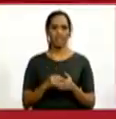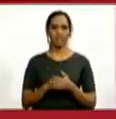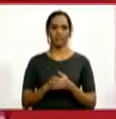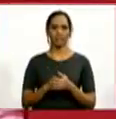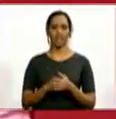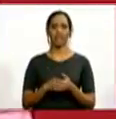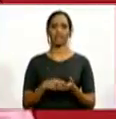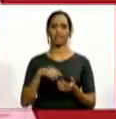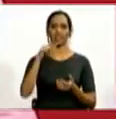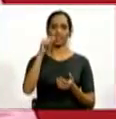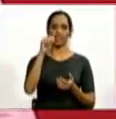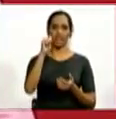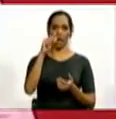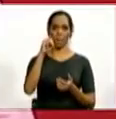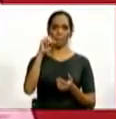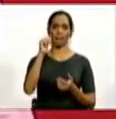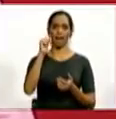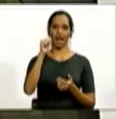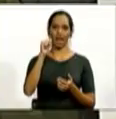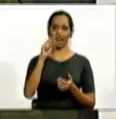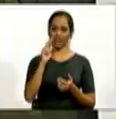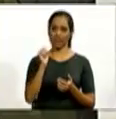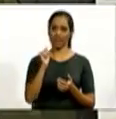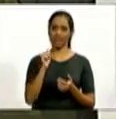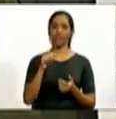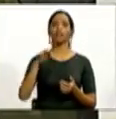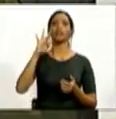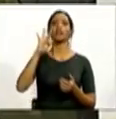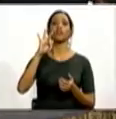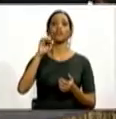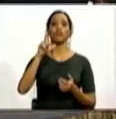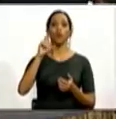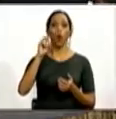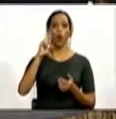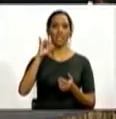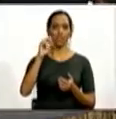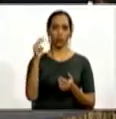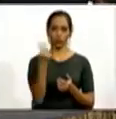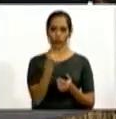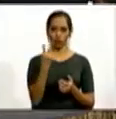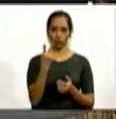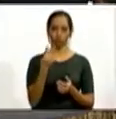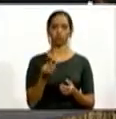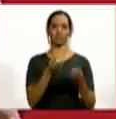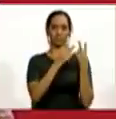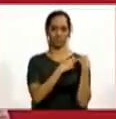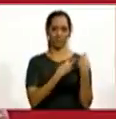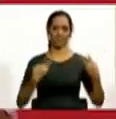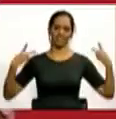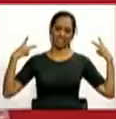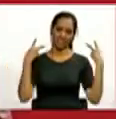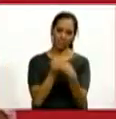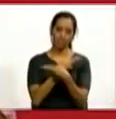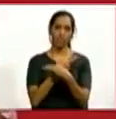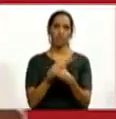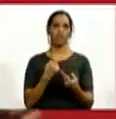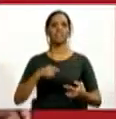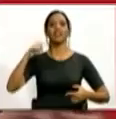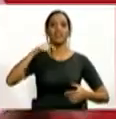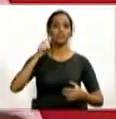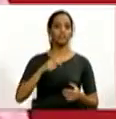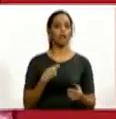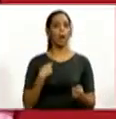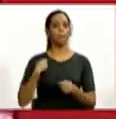Tamara Adrián y el señor Luis Florido. Que son los encargados de de censurar y de qué necesitas,